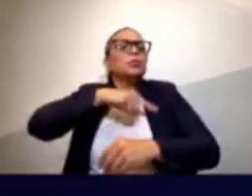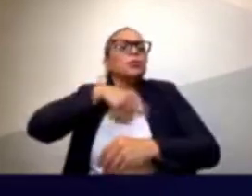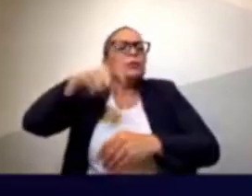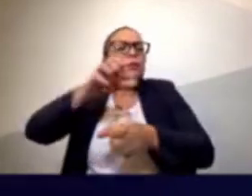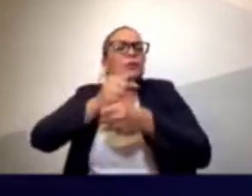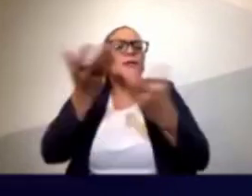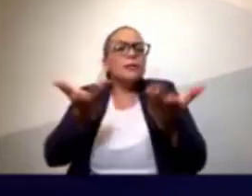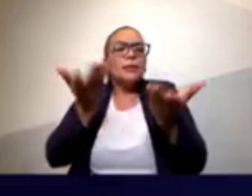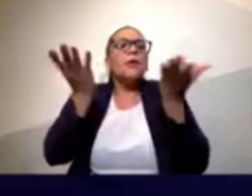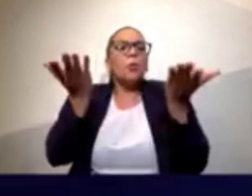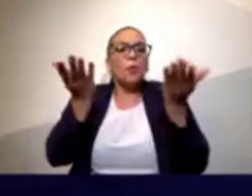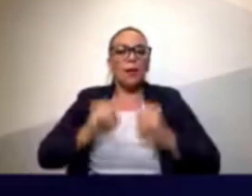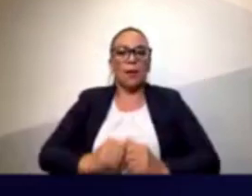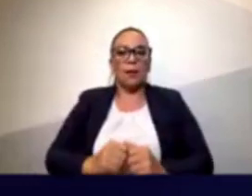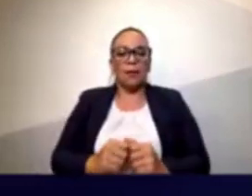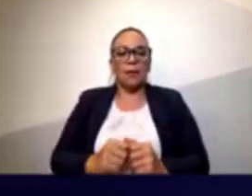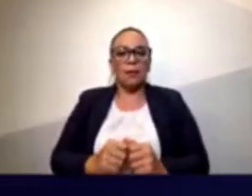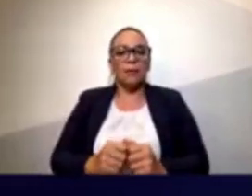hacer?